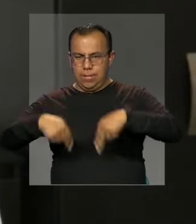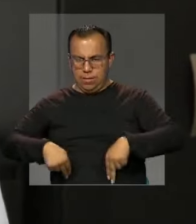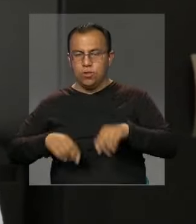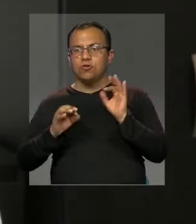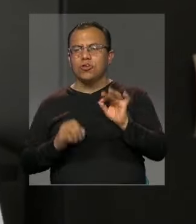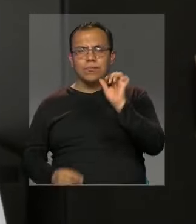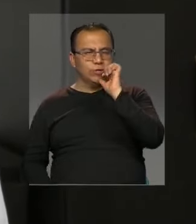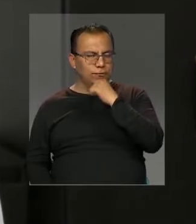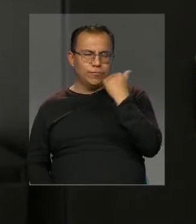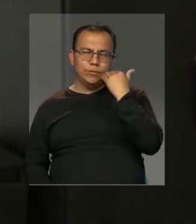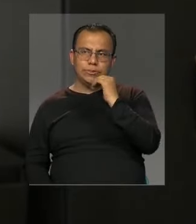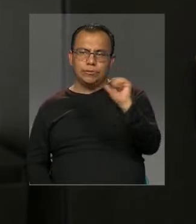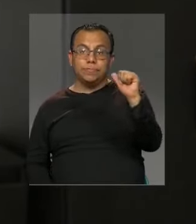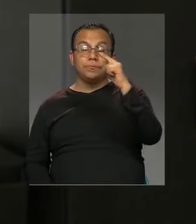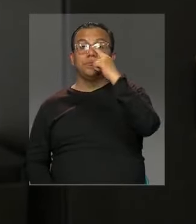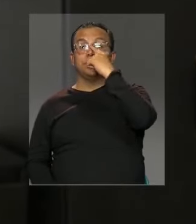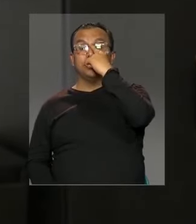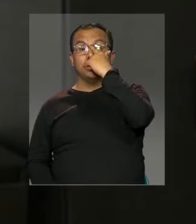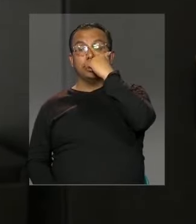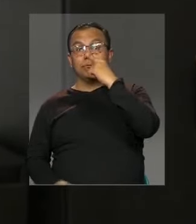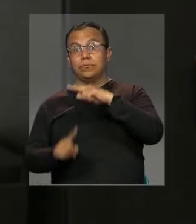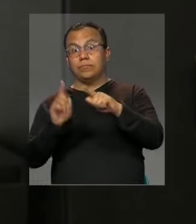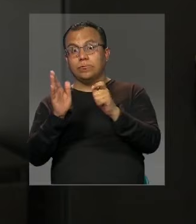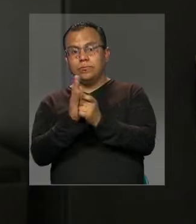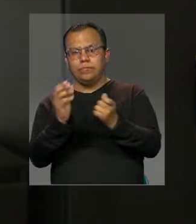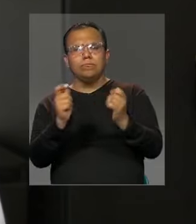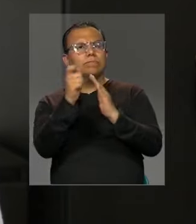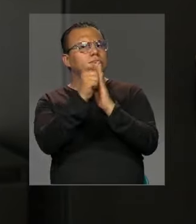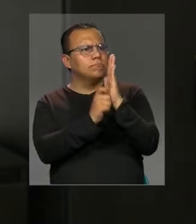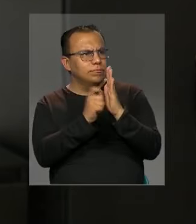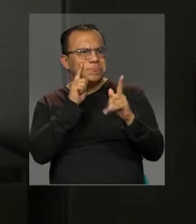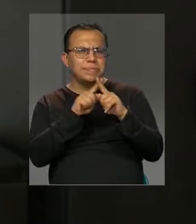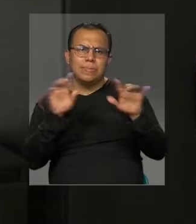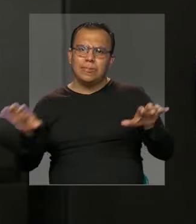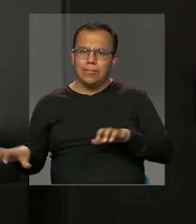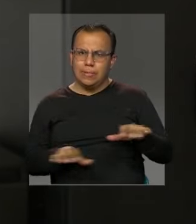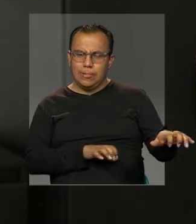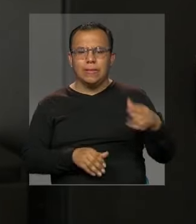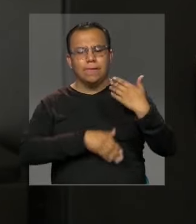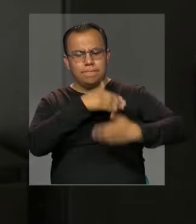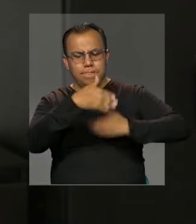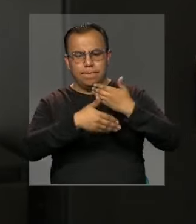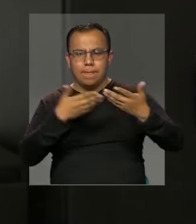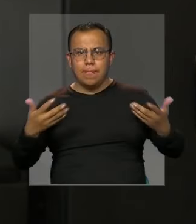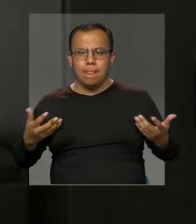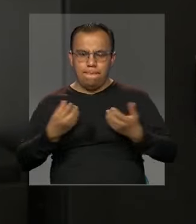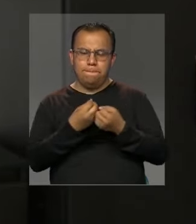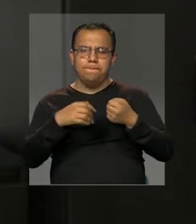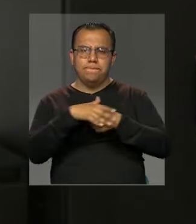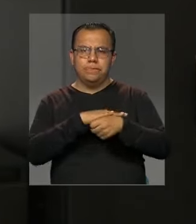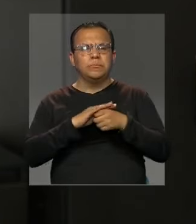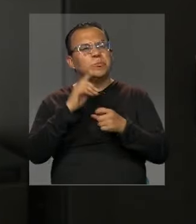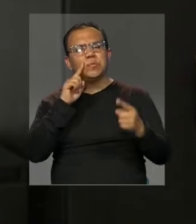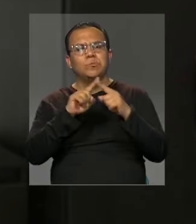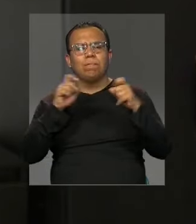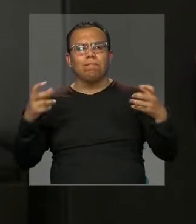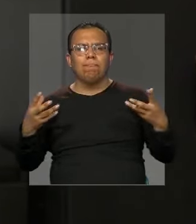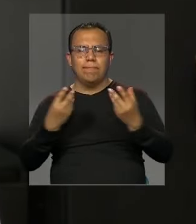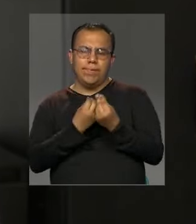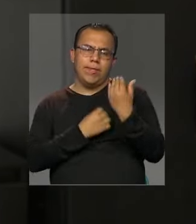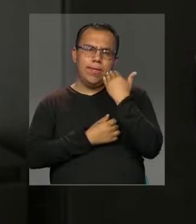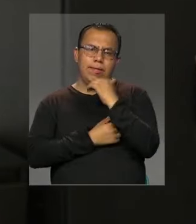sufren las mujeres. Y consiste en una serie de prácticas y actitudes que resultan en maltrato o en tratos ofensivos a las